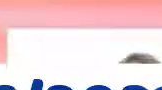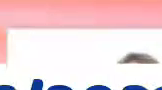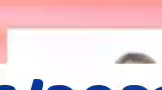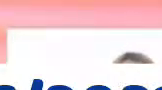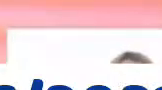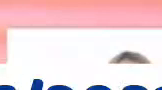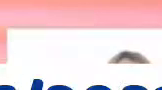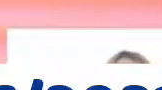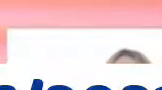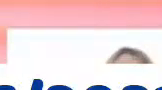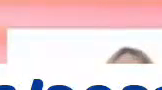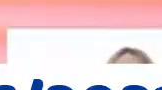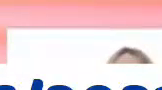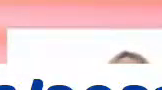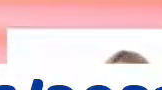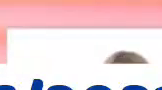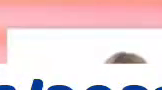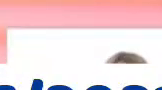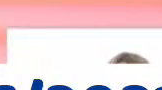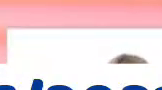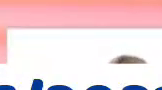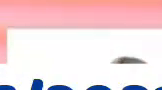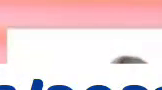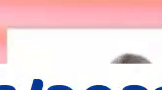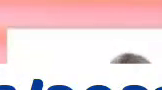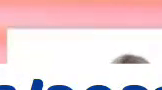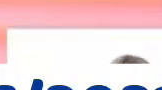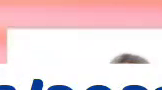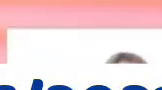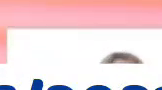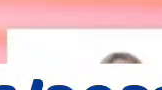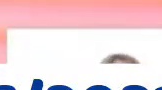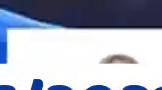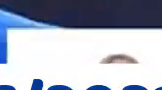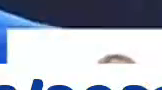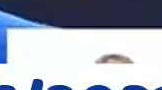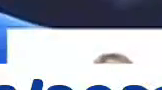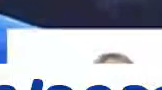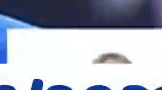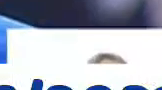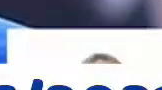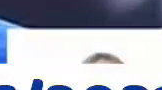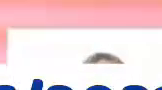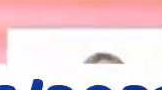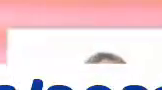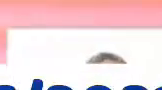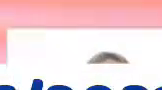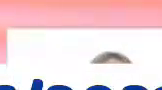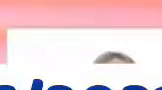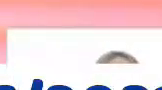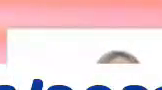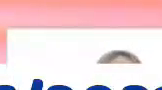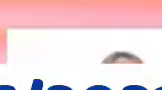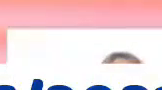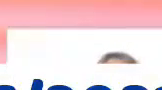cuidarse aquellos a los que le hicieron dudar sobre las bondades de las vacunas por favor no crean en lo que se